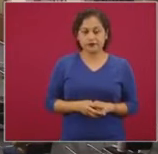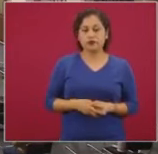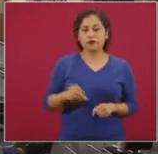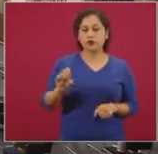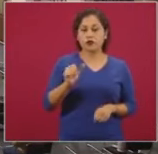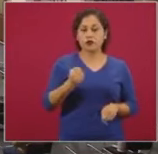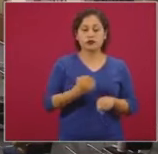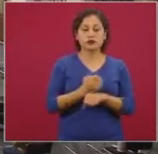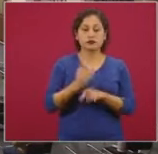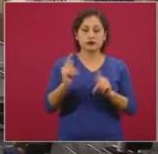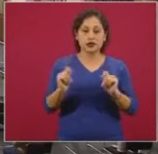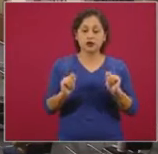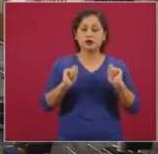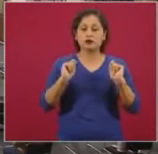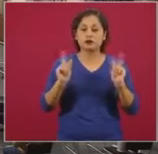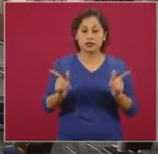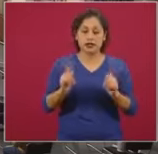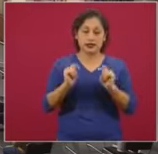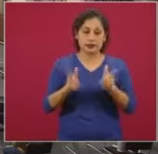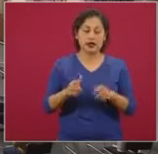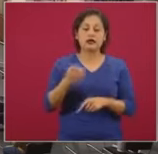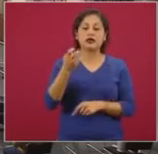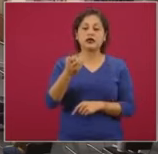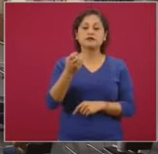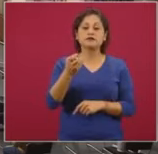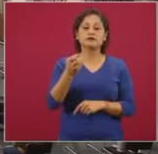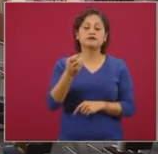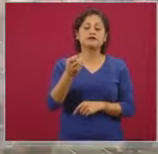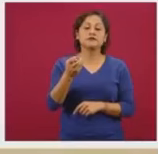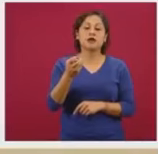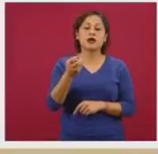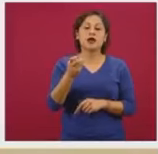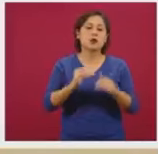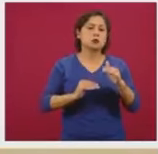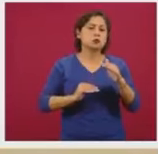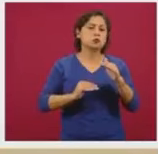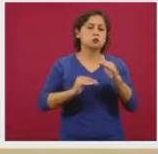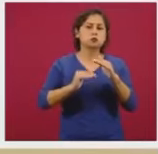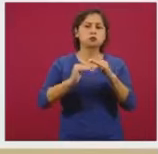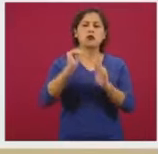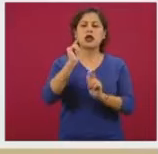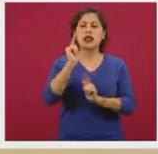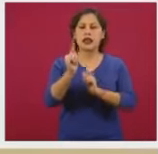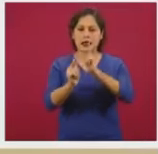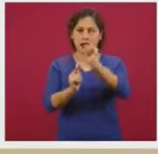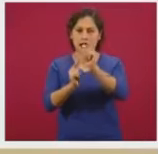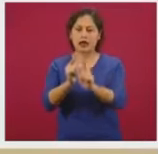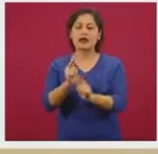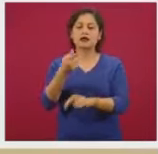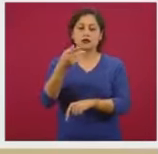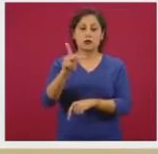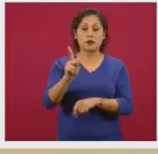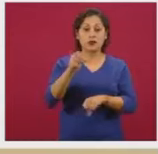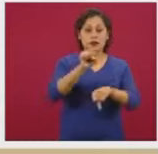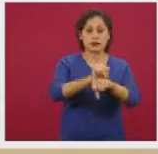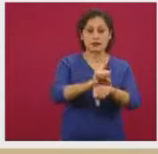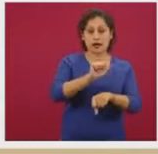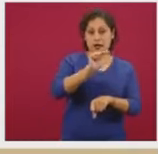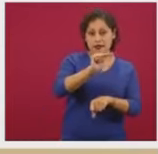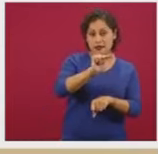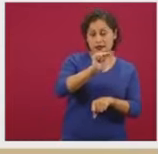Tlaxcala, también de estos estados que tuvo un ascenso tal vez no tan rápido, pero sí importante, desde la semana